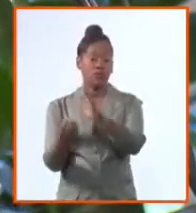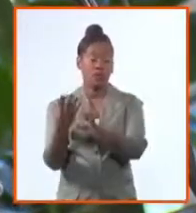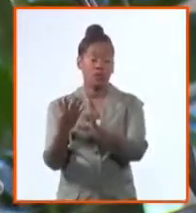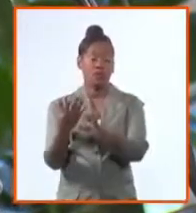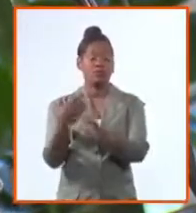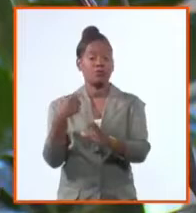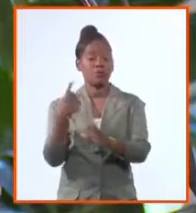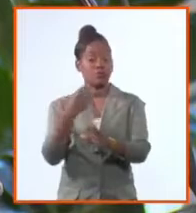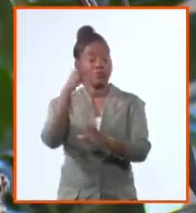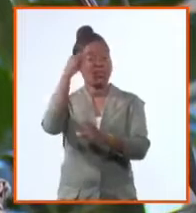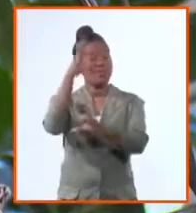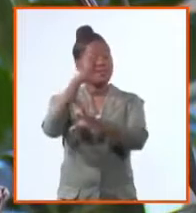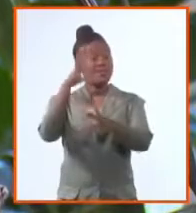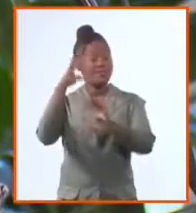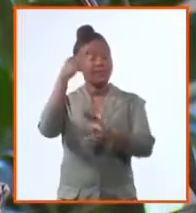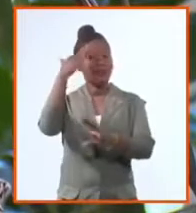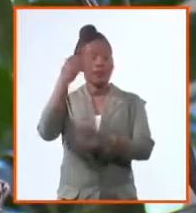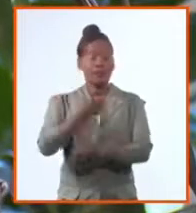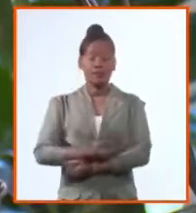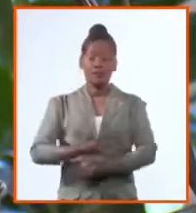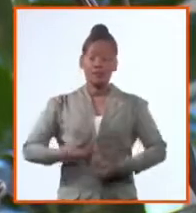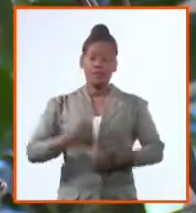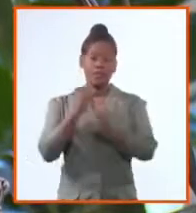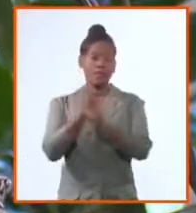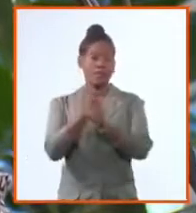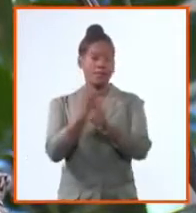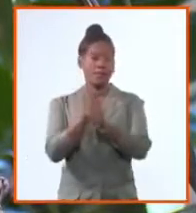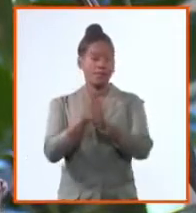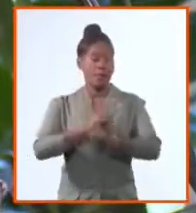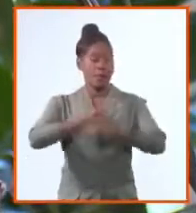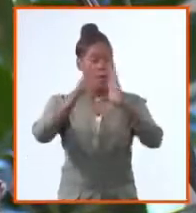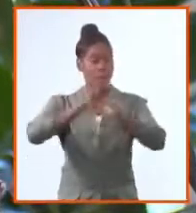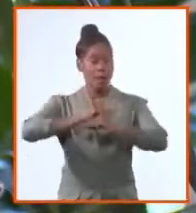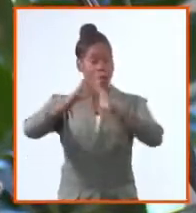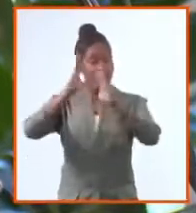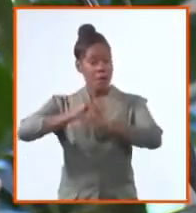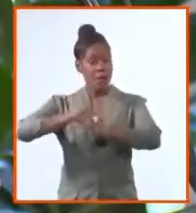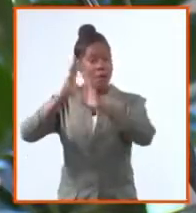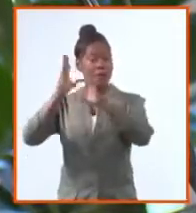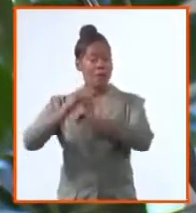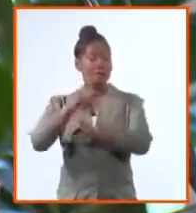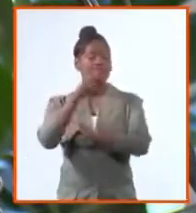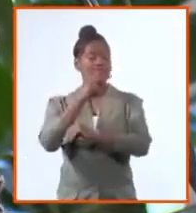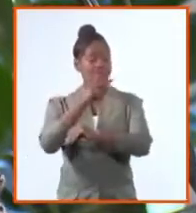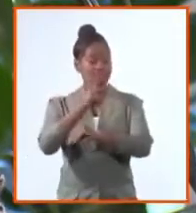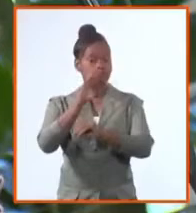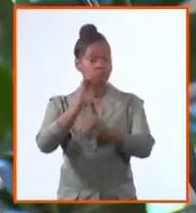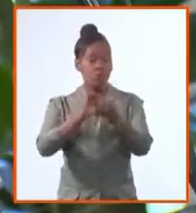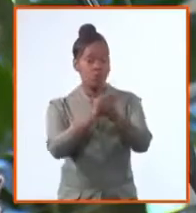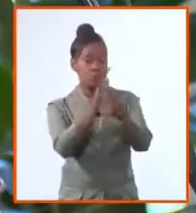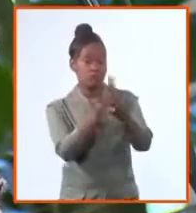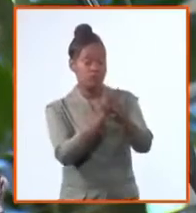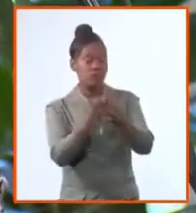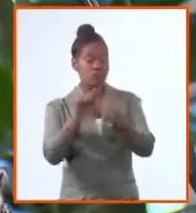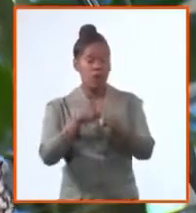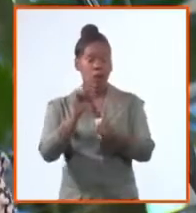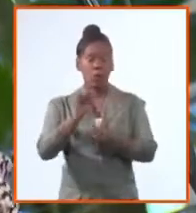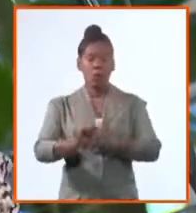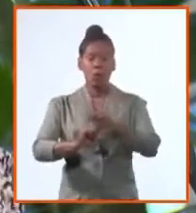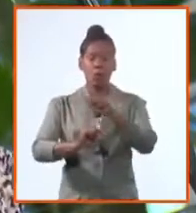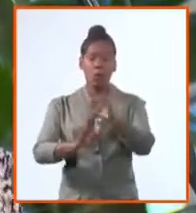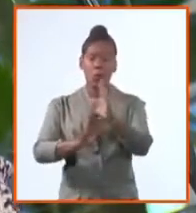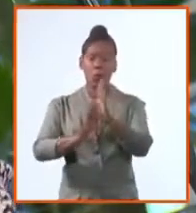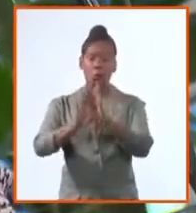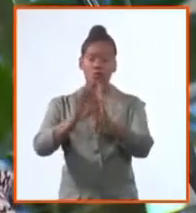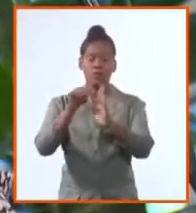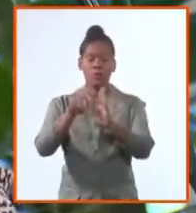a esta integración. ¿Para qué? Solamente quiero añadir a lo anterior que esta integración yo pienso que si ha sido